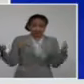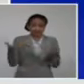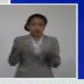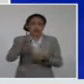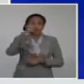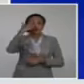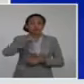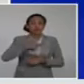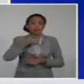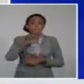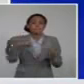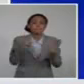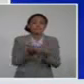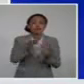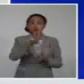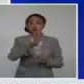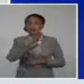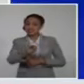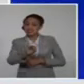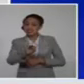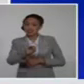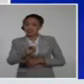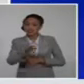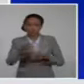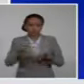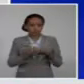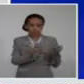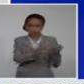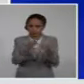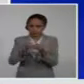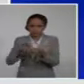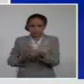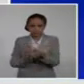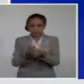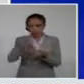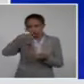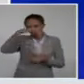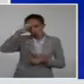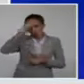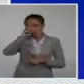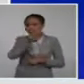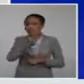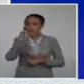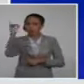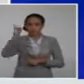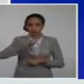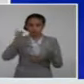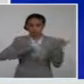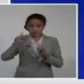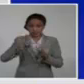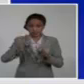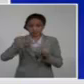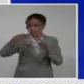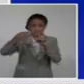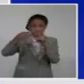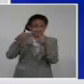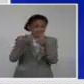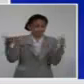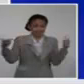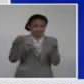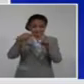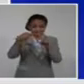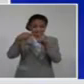1.047 autóctonos y 19 importados. Después de esa cifra, después de ese número de